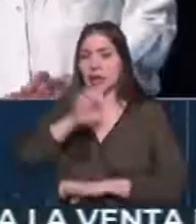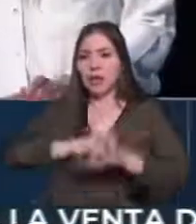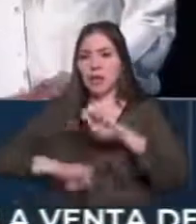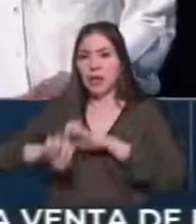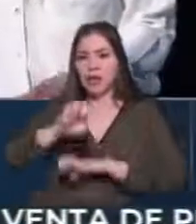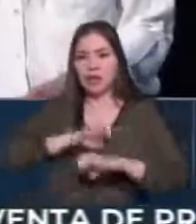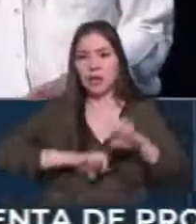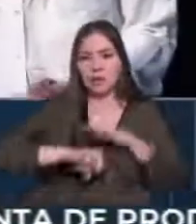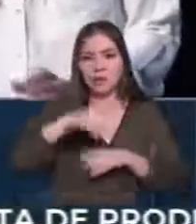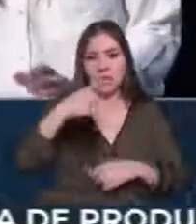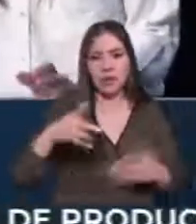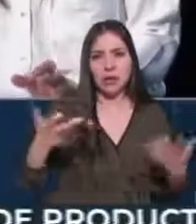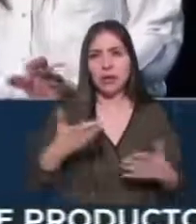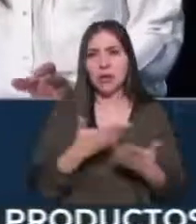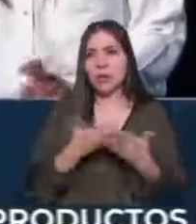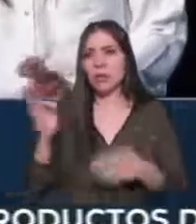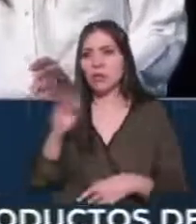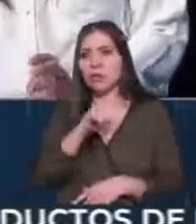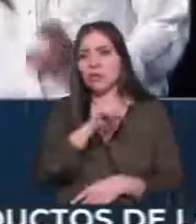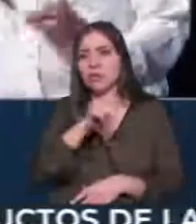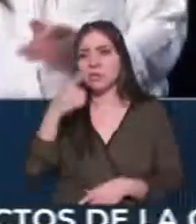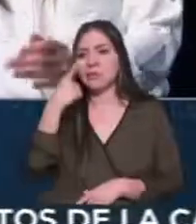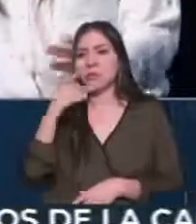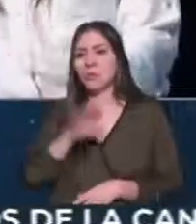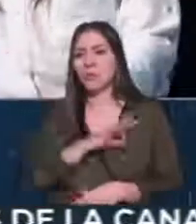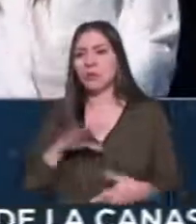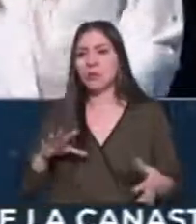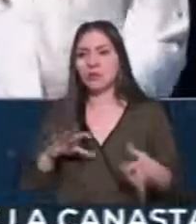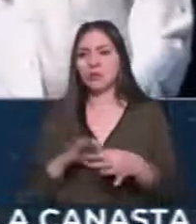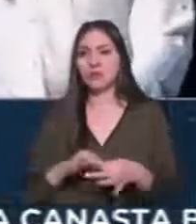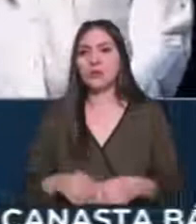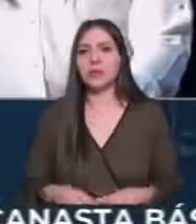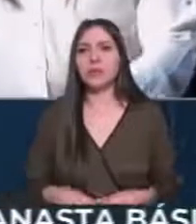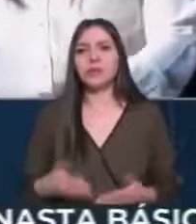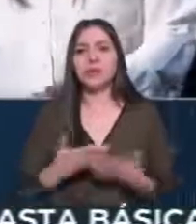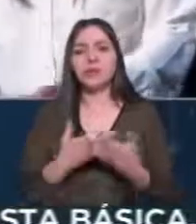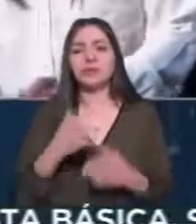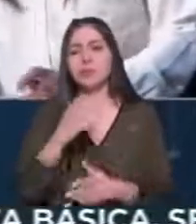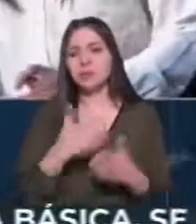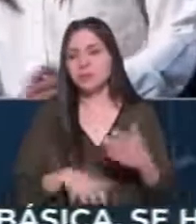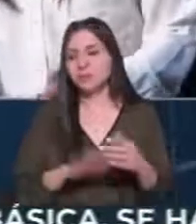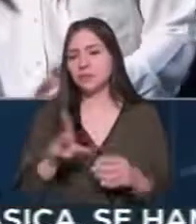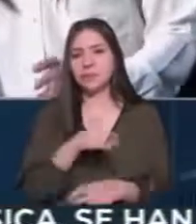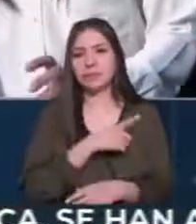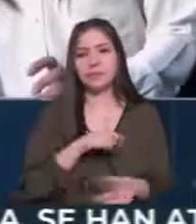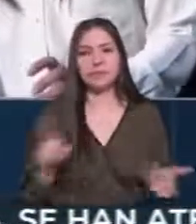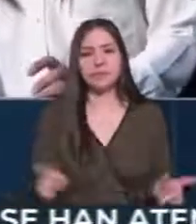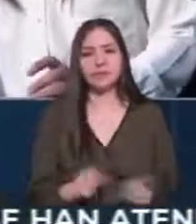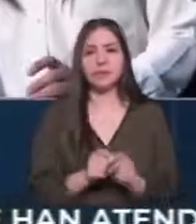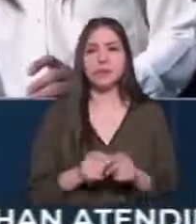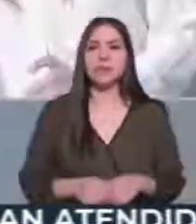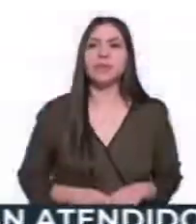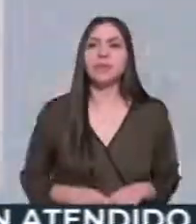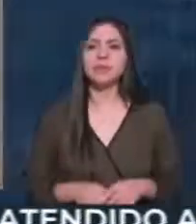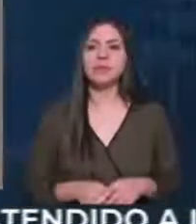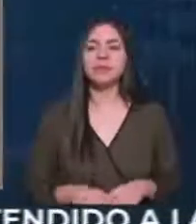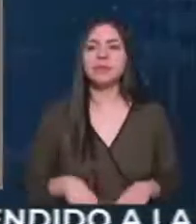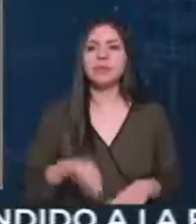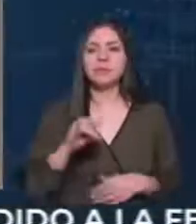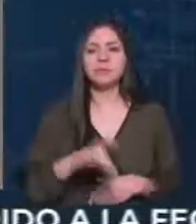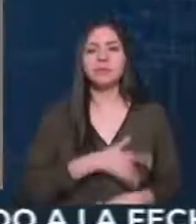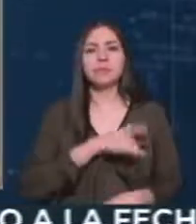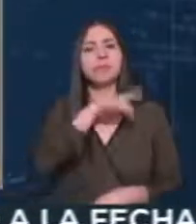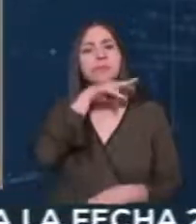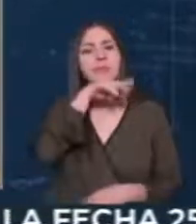viendo situaciones que tienen que ver con eso, Jonathan. Para cerrar, ya nos tenemos que ir, querido. Sí, es preocupante, como